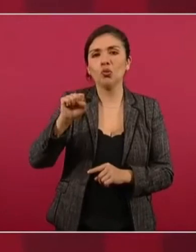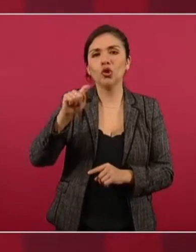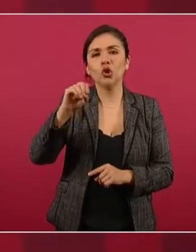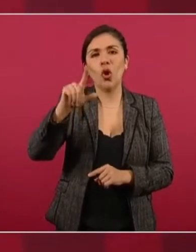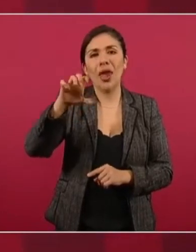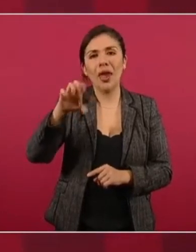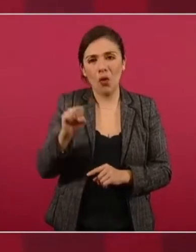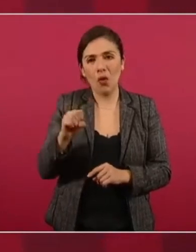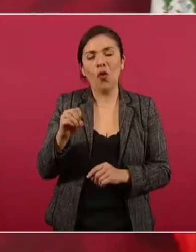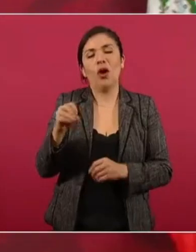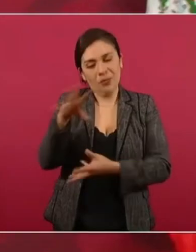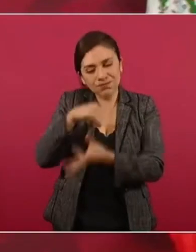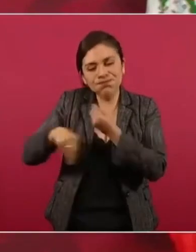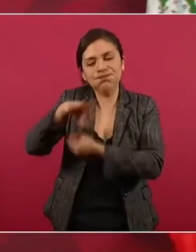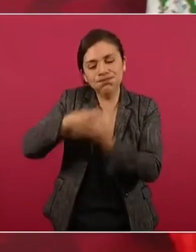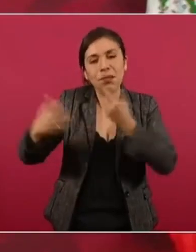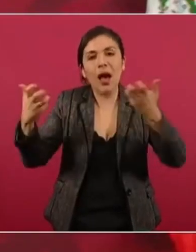elaborar gasolinas,